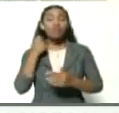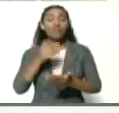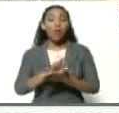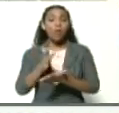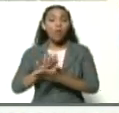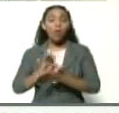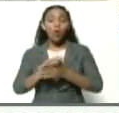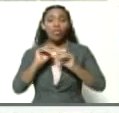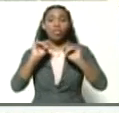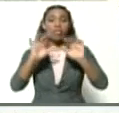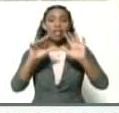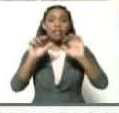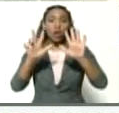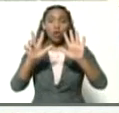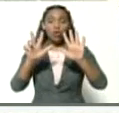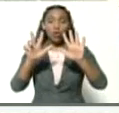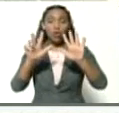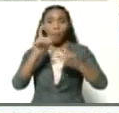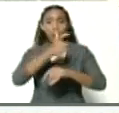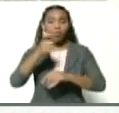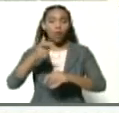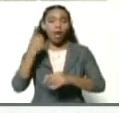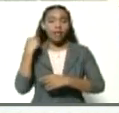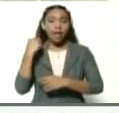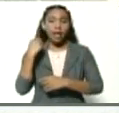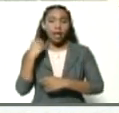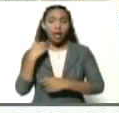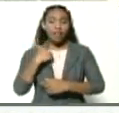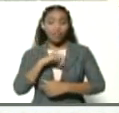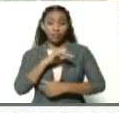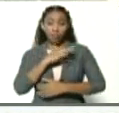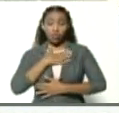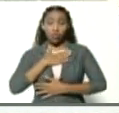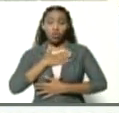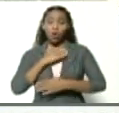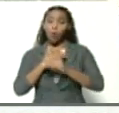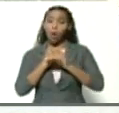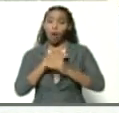día, 18. Para nosotros es muy doloroso.